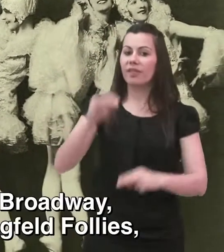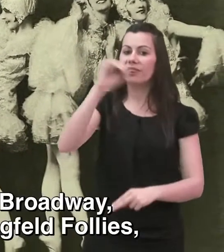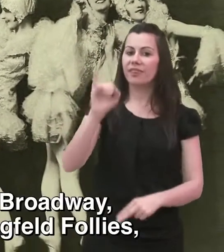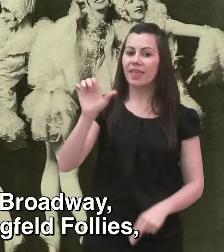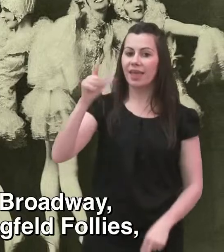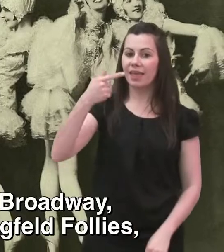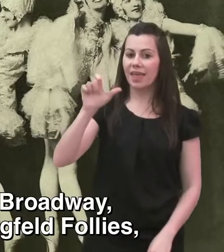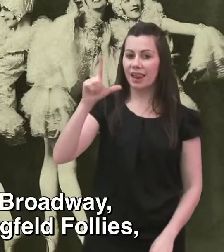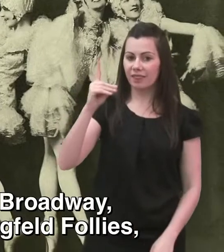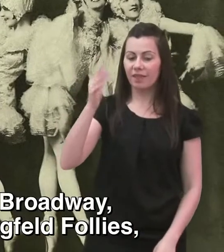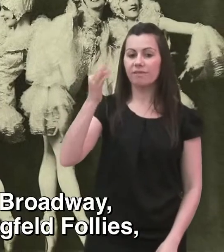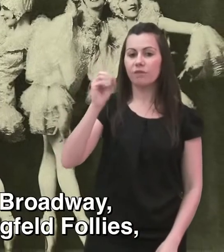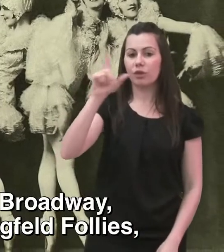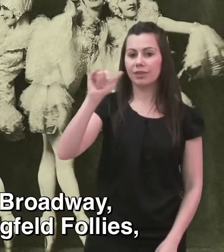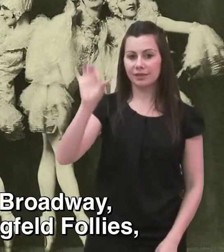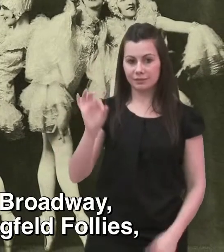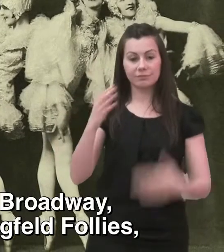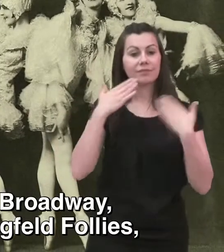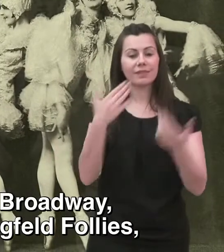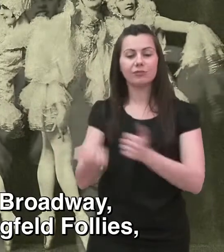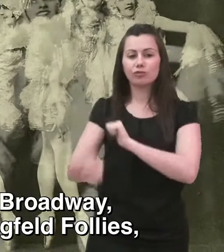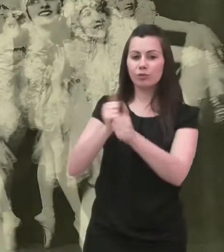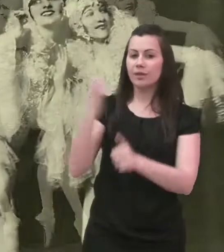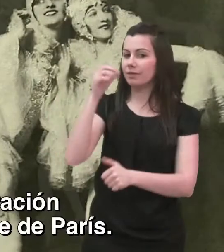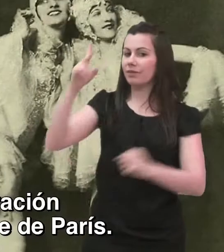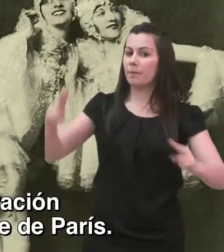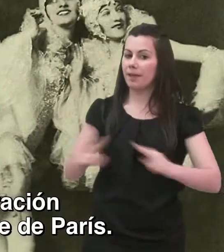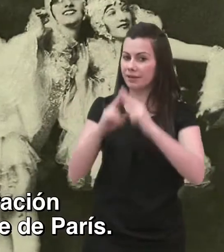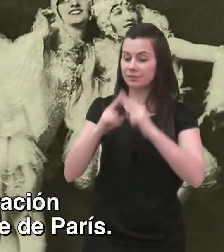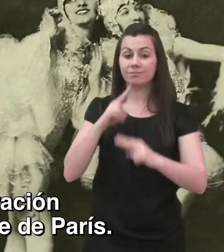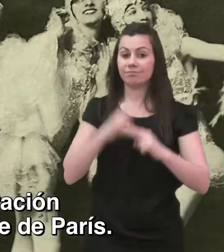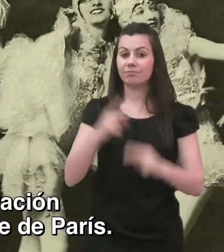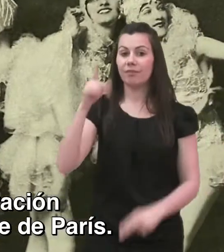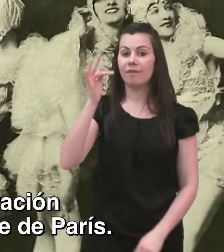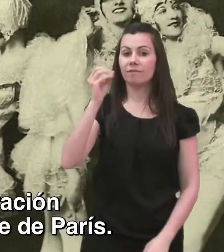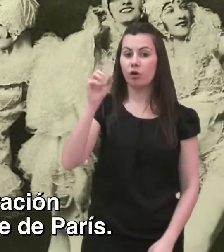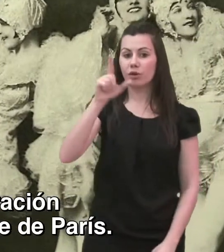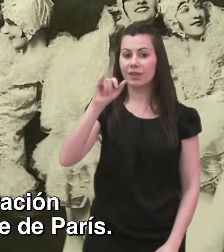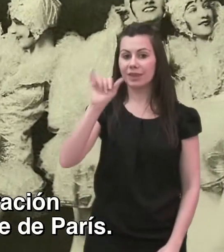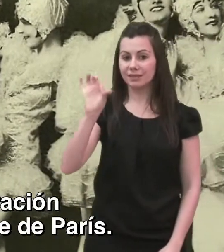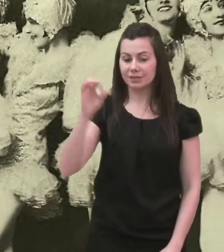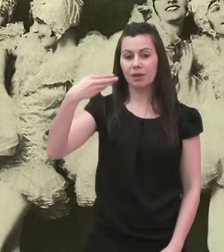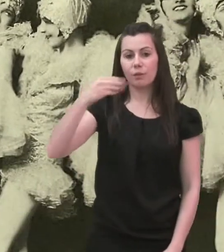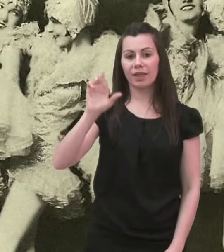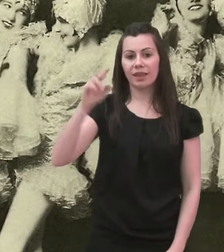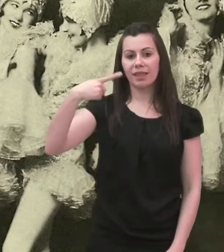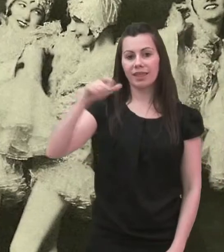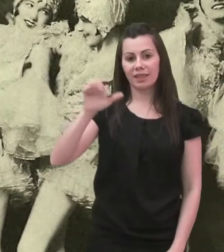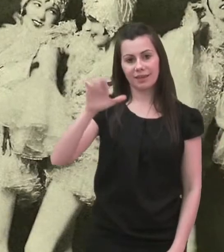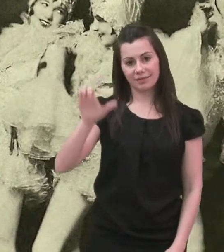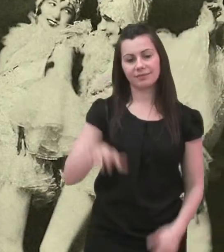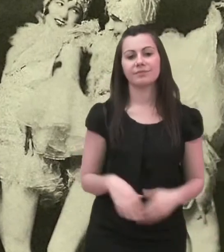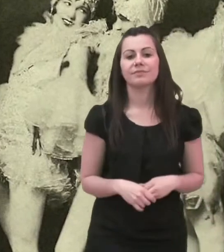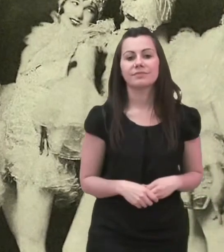en Broadway, conocidas como Ziegfeld Follies, bajo la inspiración del Folies Bergère de París.